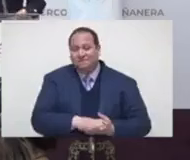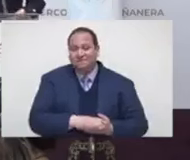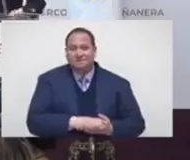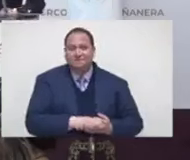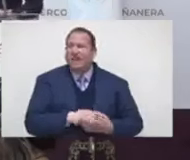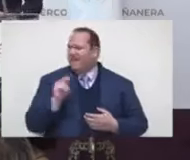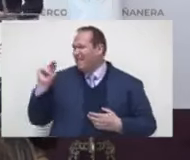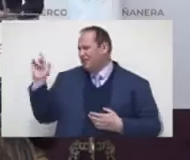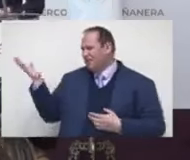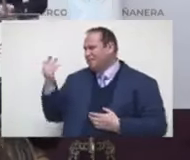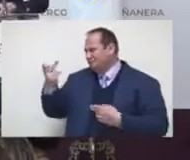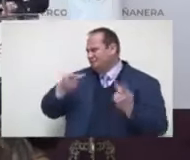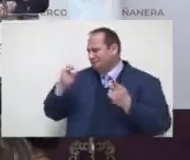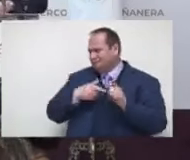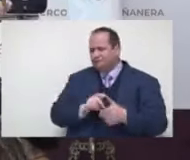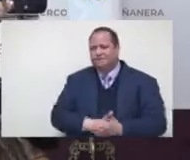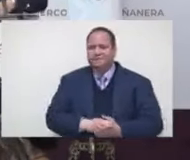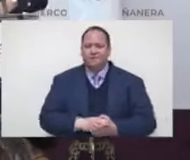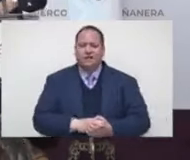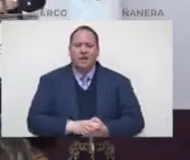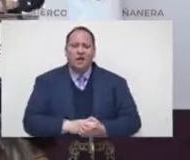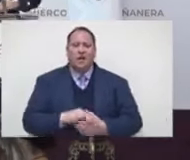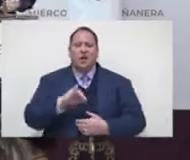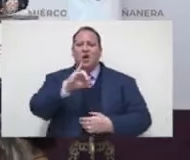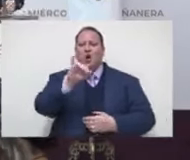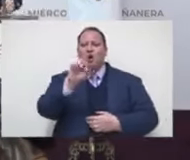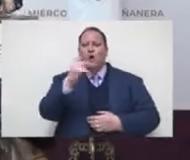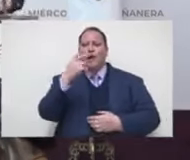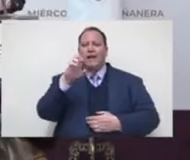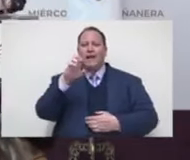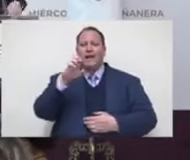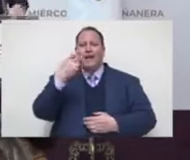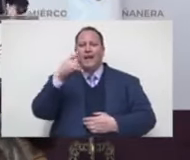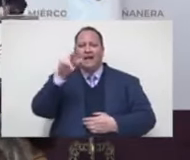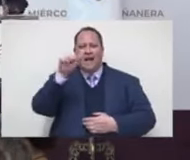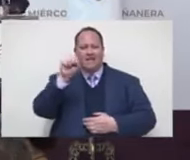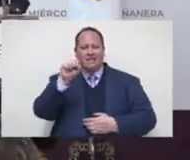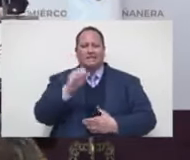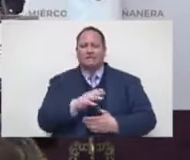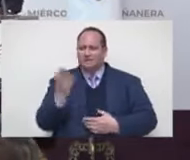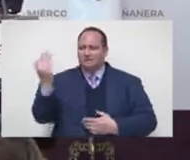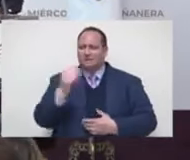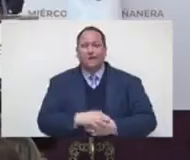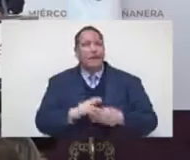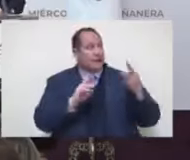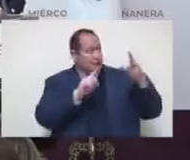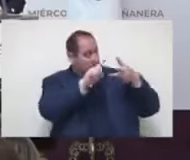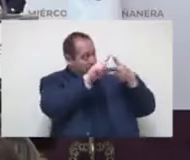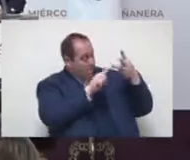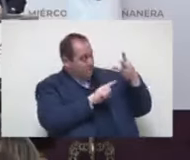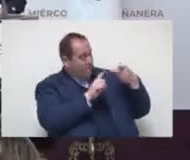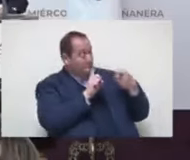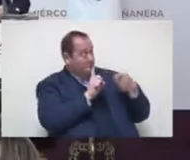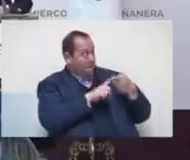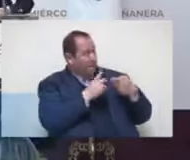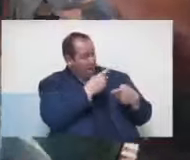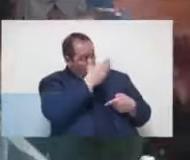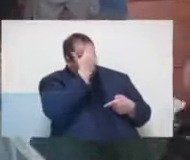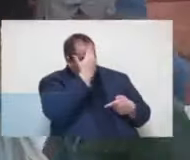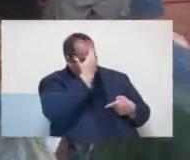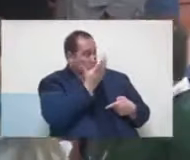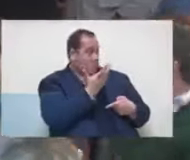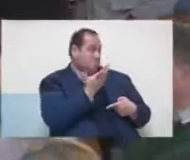continúa mi Néstor. Continuamos con Jorge Heras, Ciudad Capital. Gracias. Tres temas, gobernador. El primero, si tienen conocimiento y